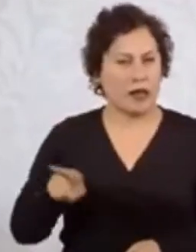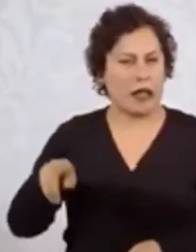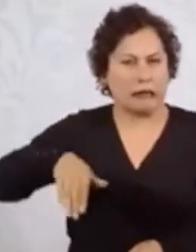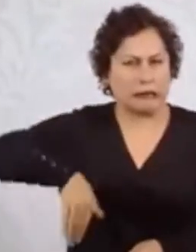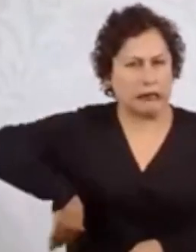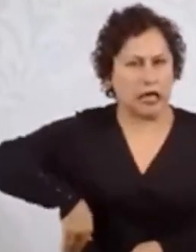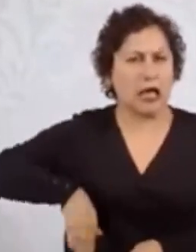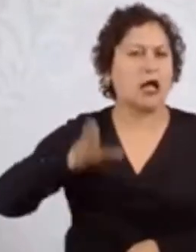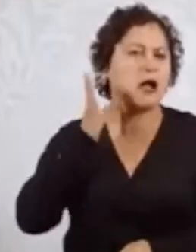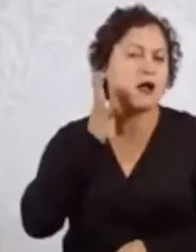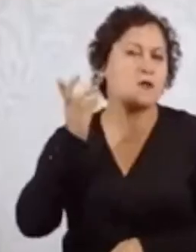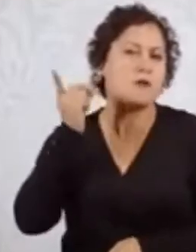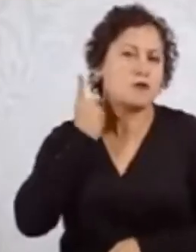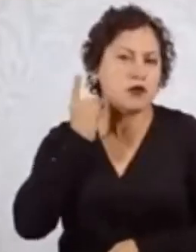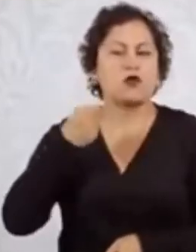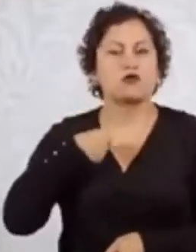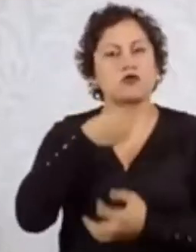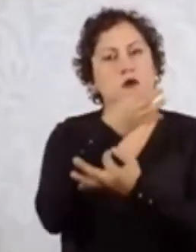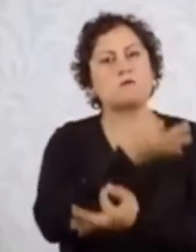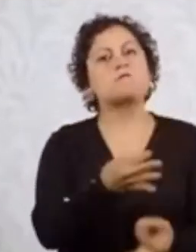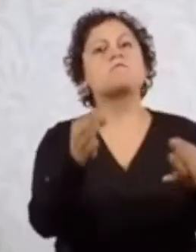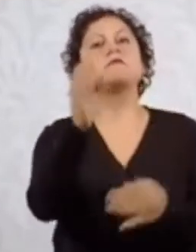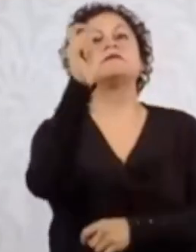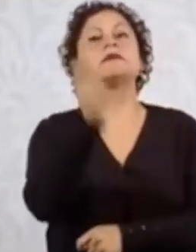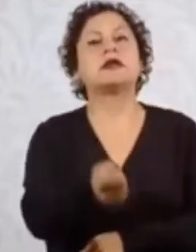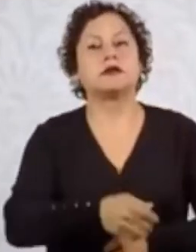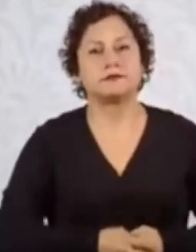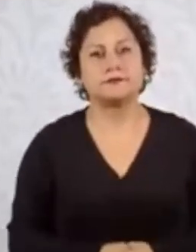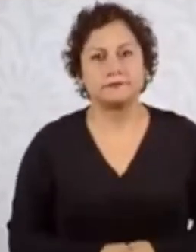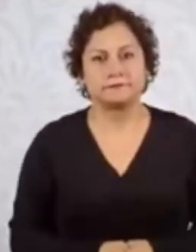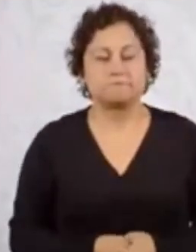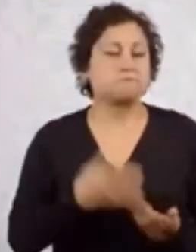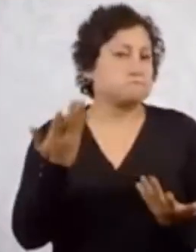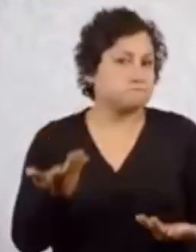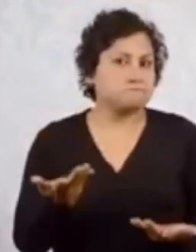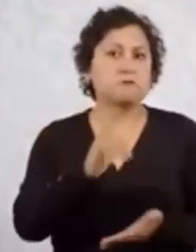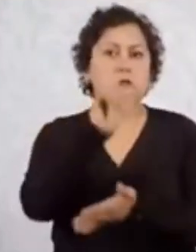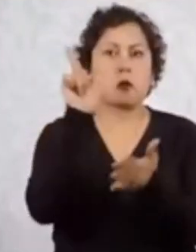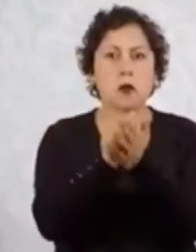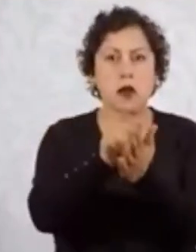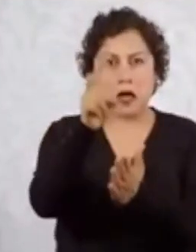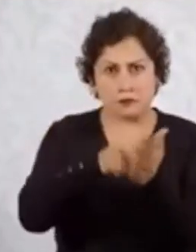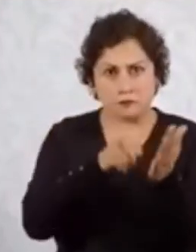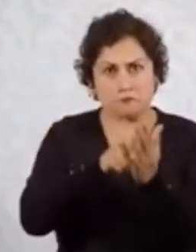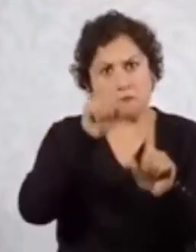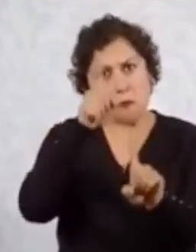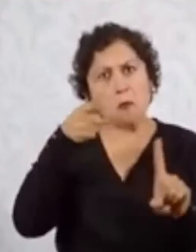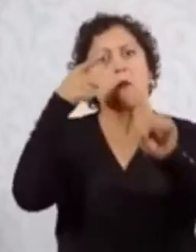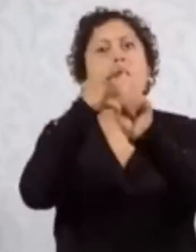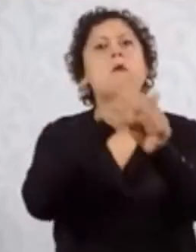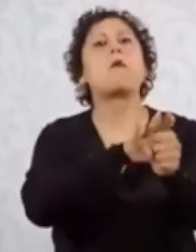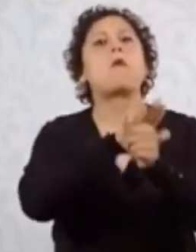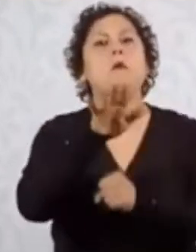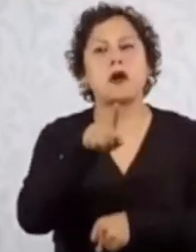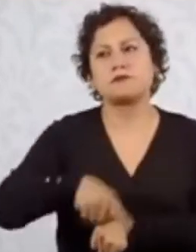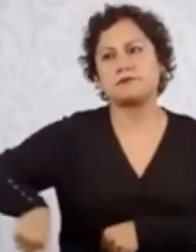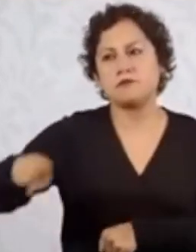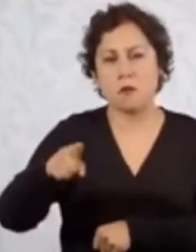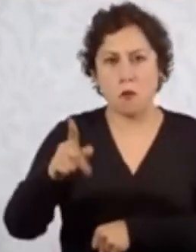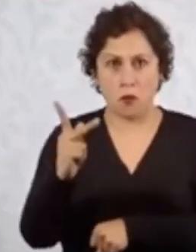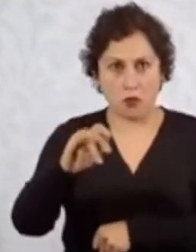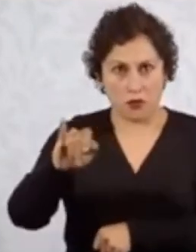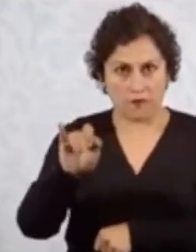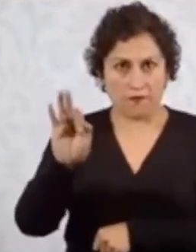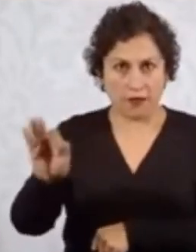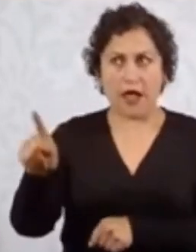política. La prohibición para que haya reelección en los cargos de diputados y senadores me encantó, me encantó. Es